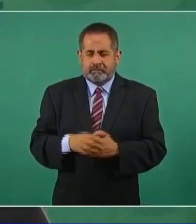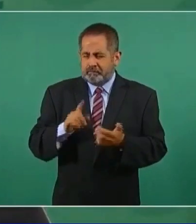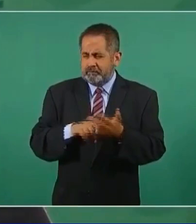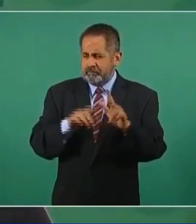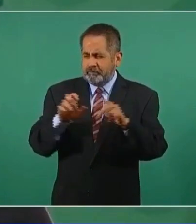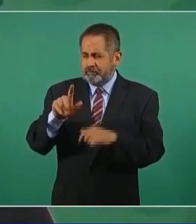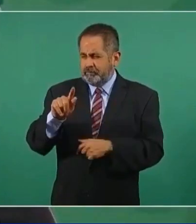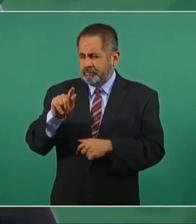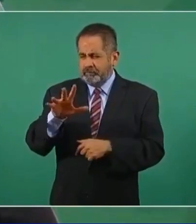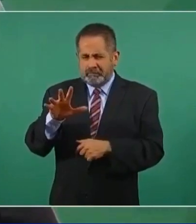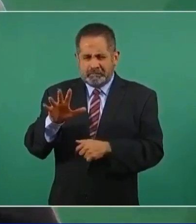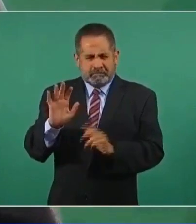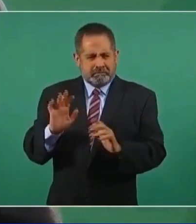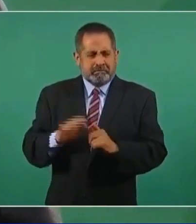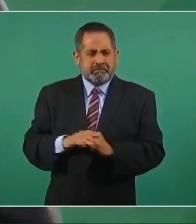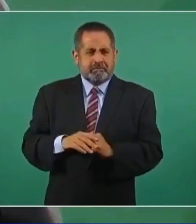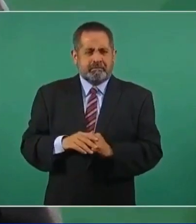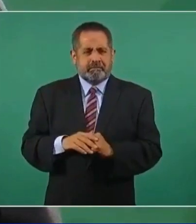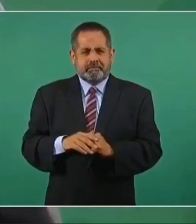75,